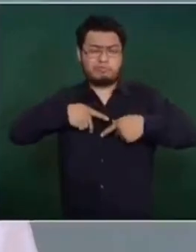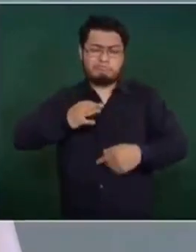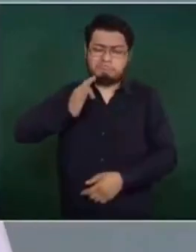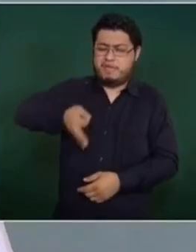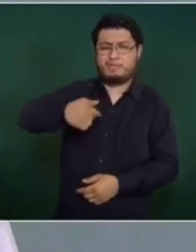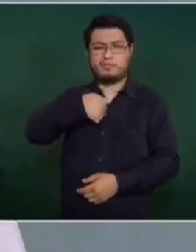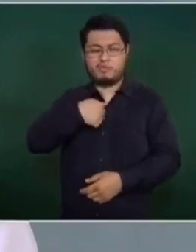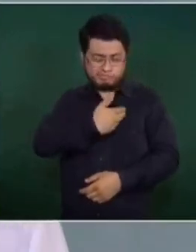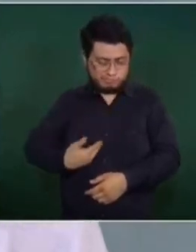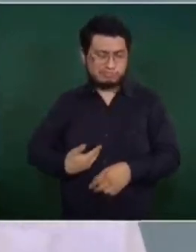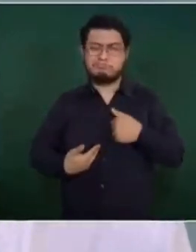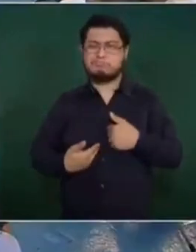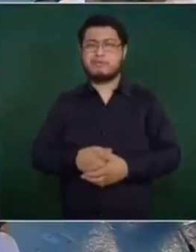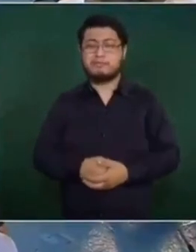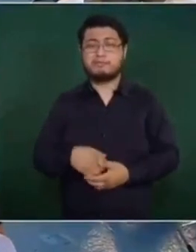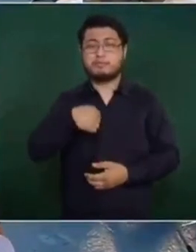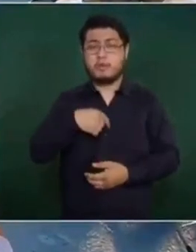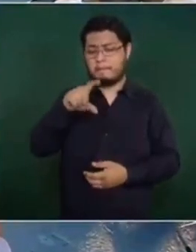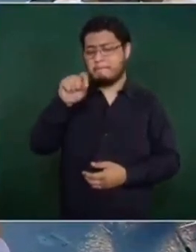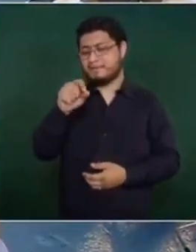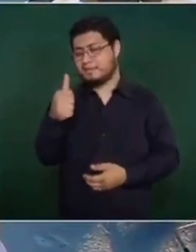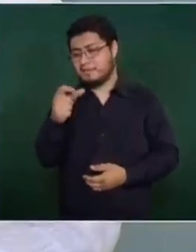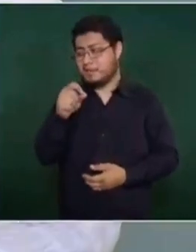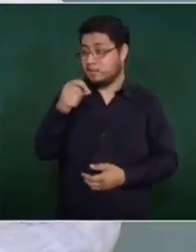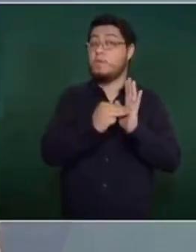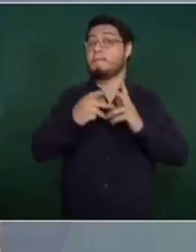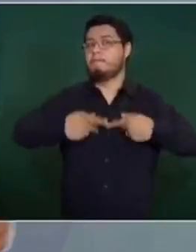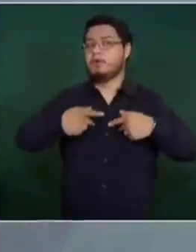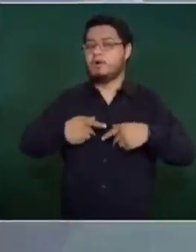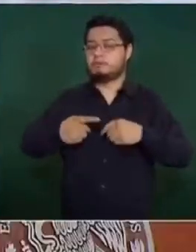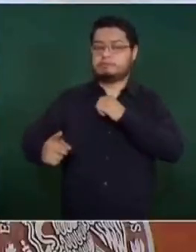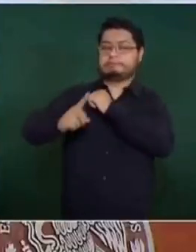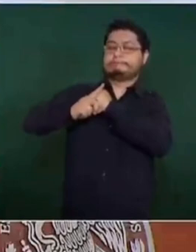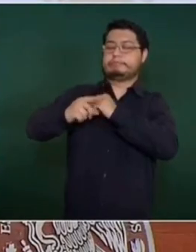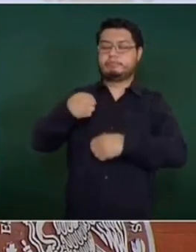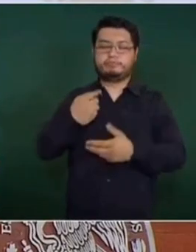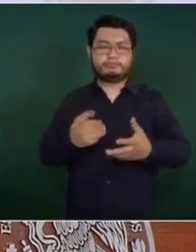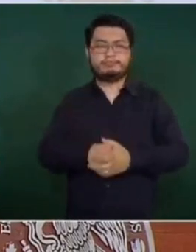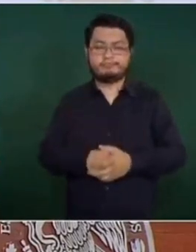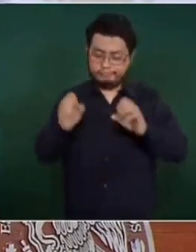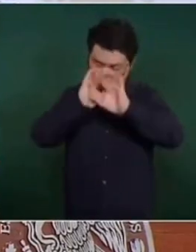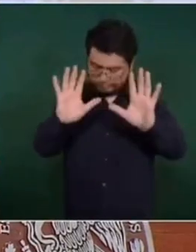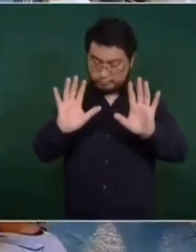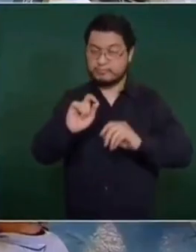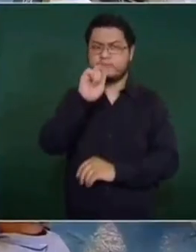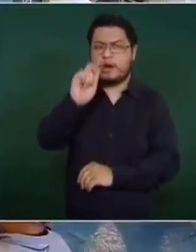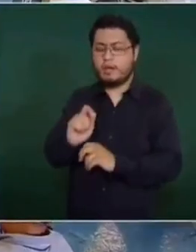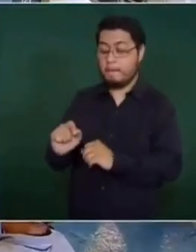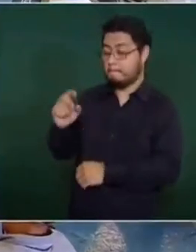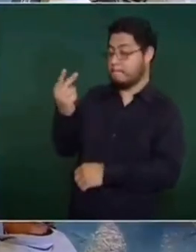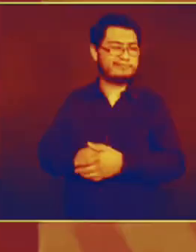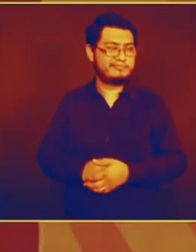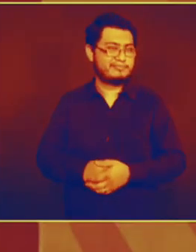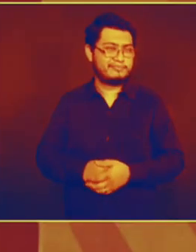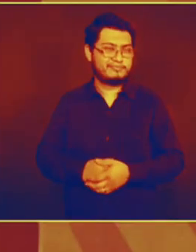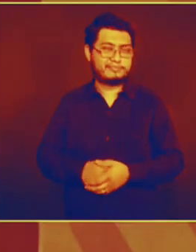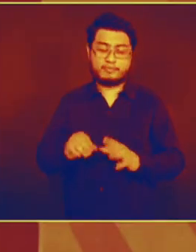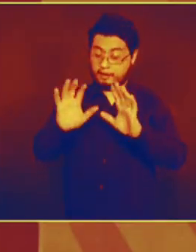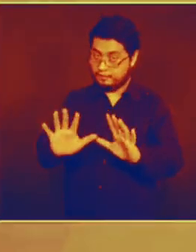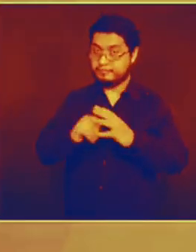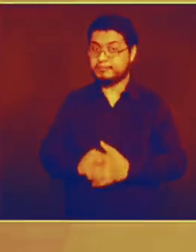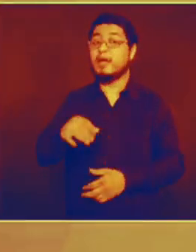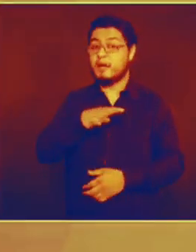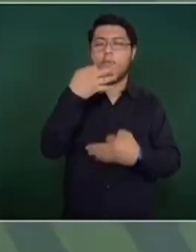pero tengo como 26, 28, 30% en contra. Claro, no hay 25, 30 millones de fifís, pero